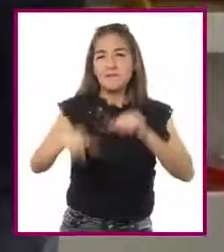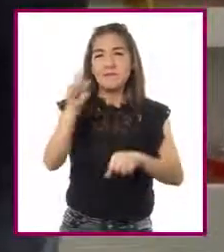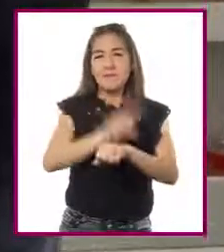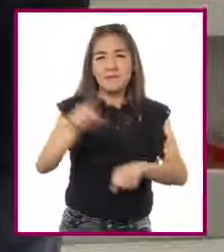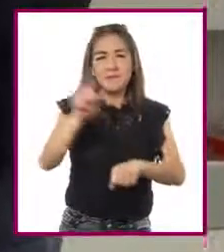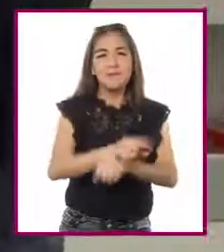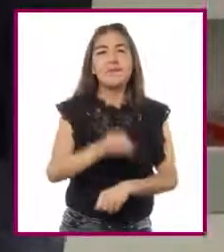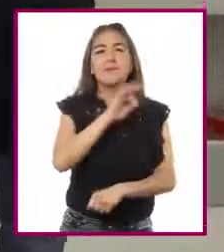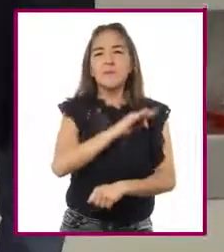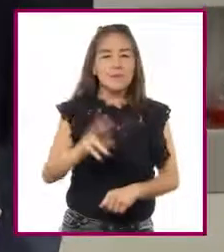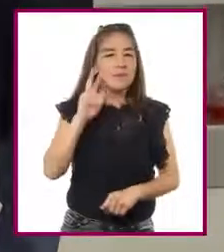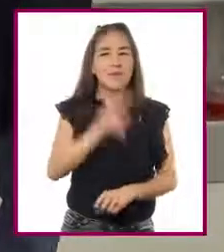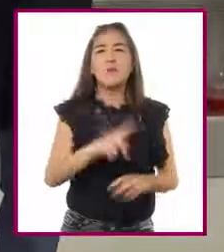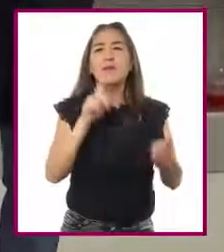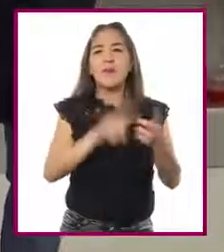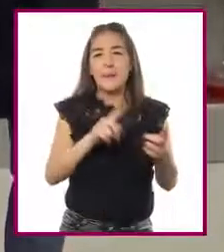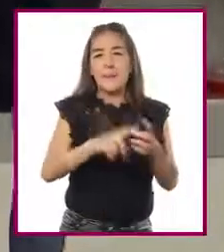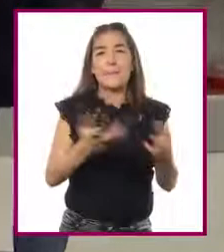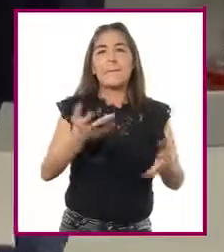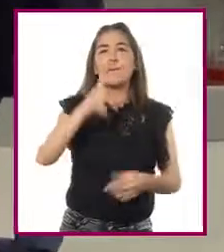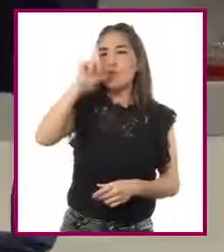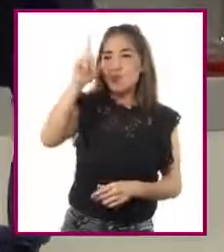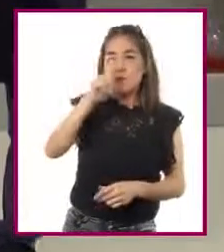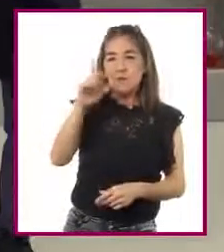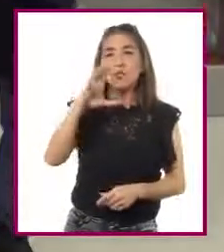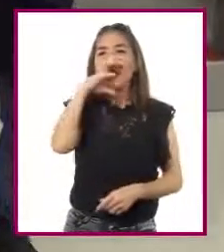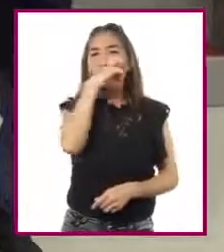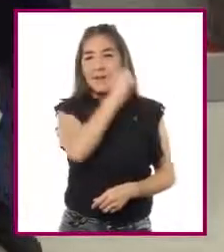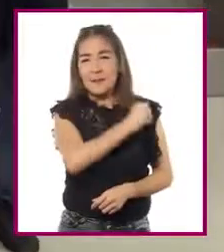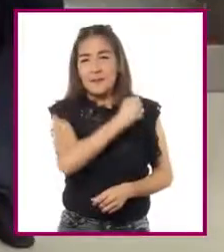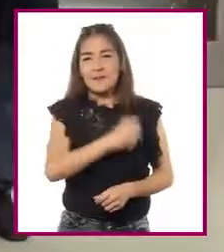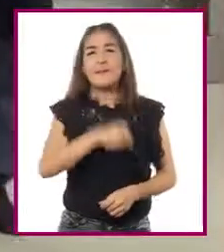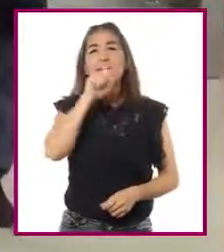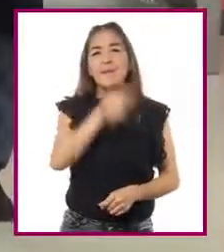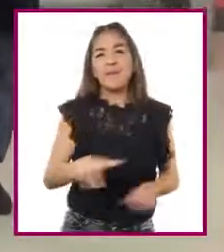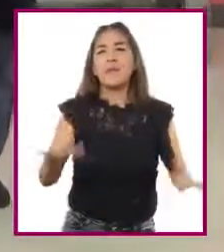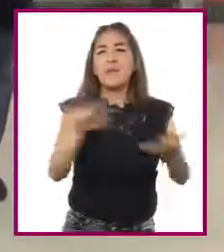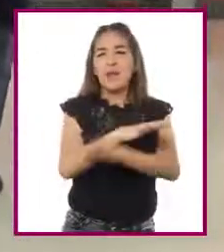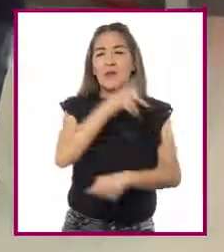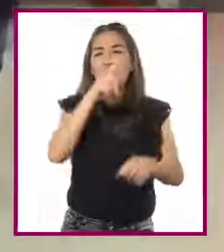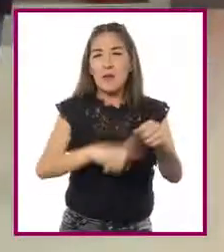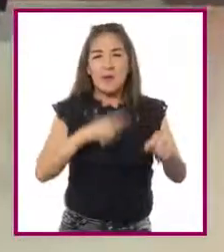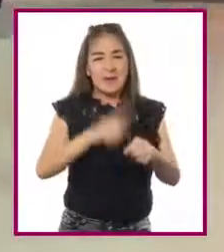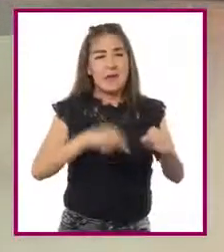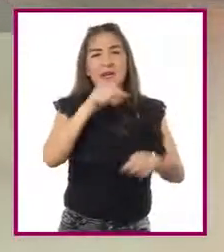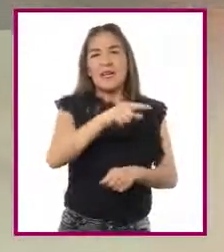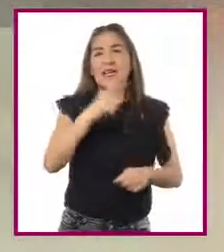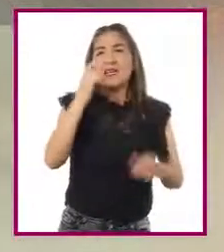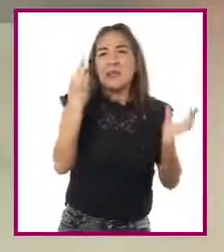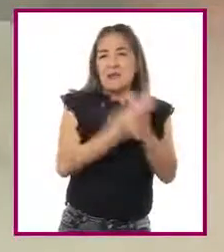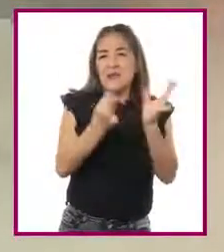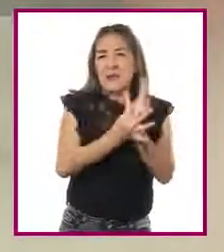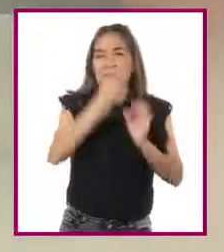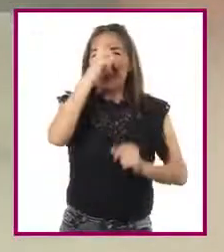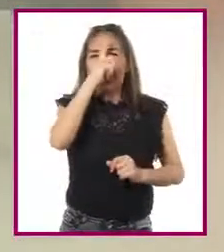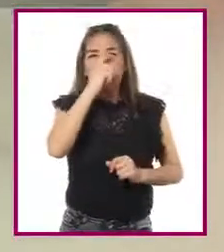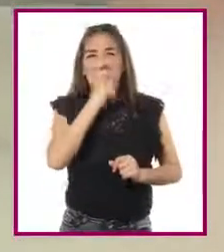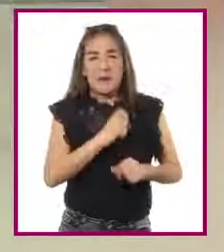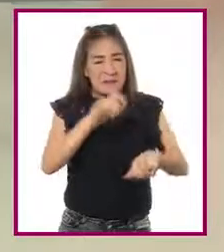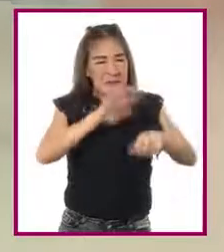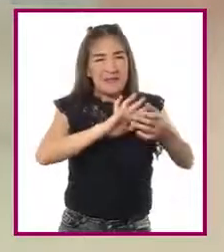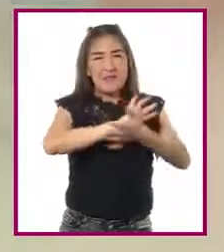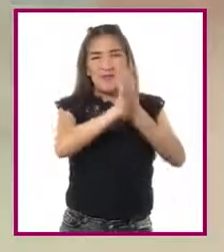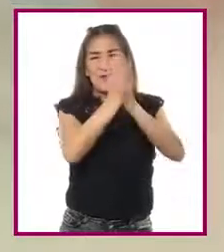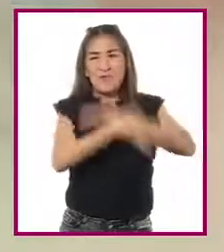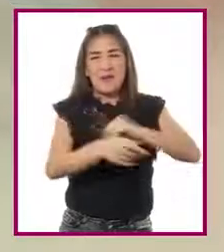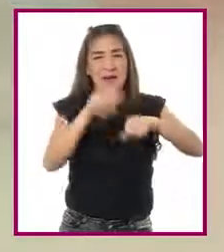sus manifestaciones como la producción de luz, calor e incluso el cambio de color en los metales que se oxidan. También están